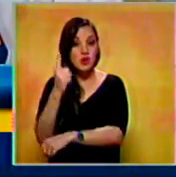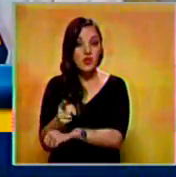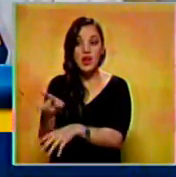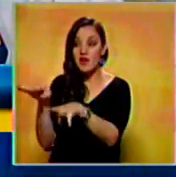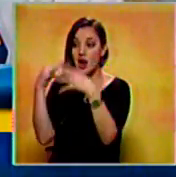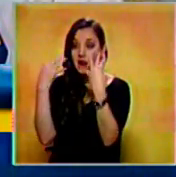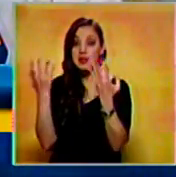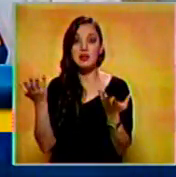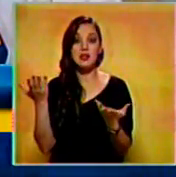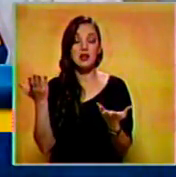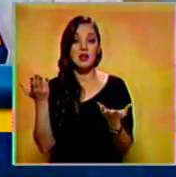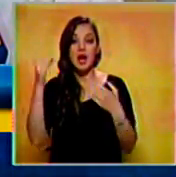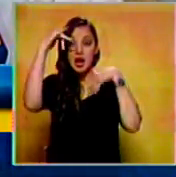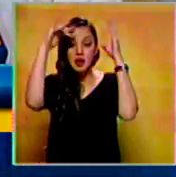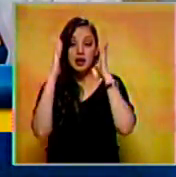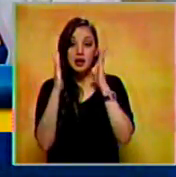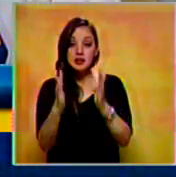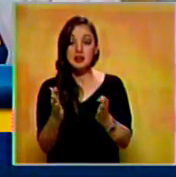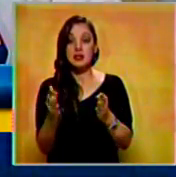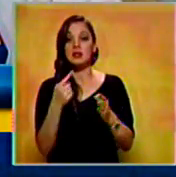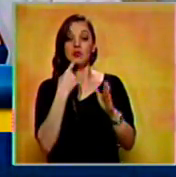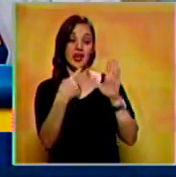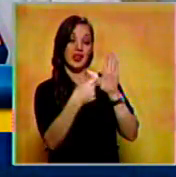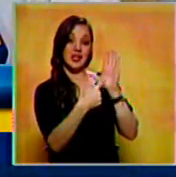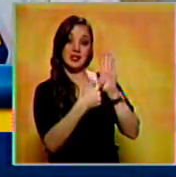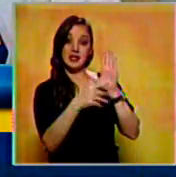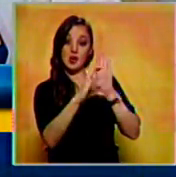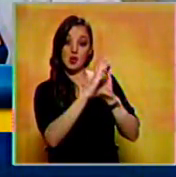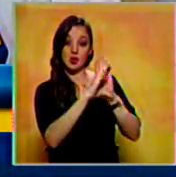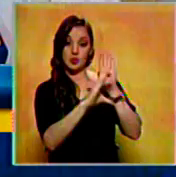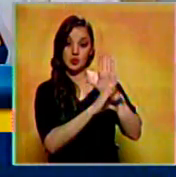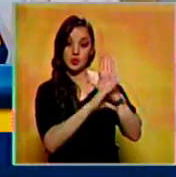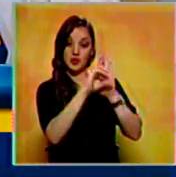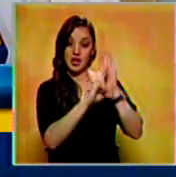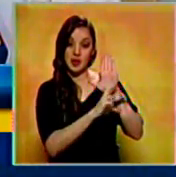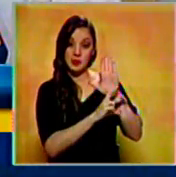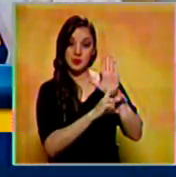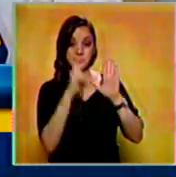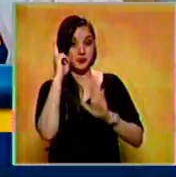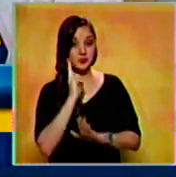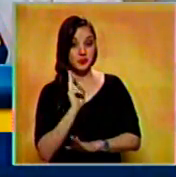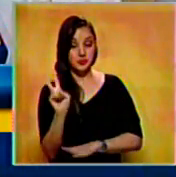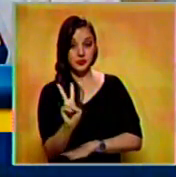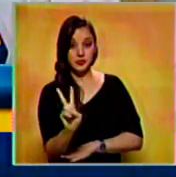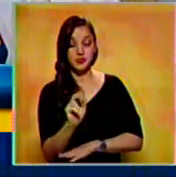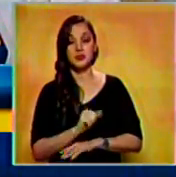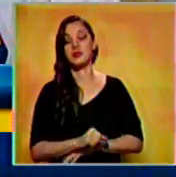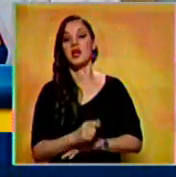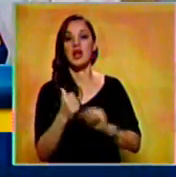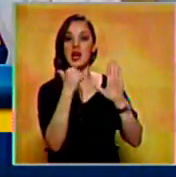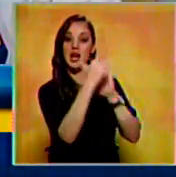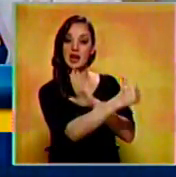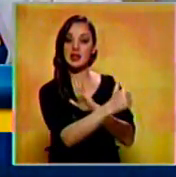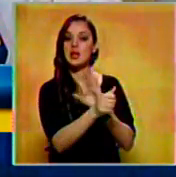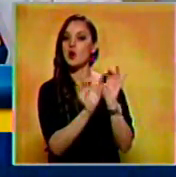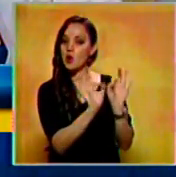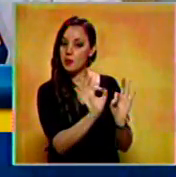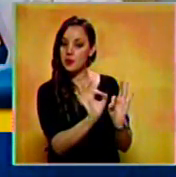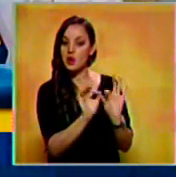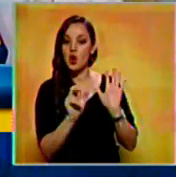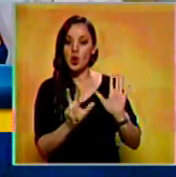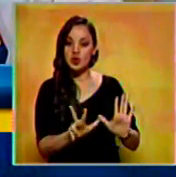que cumplan con lo que establece la Constitución de la República bolivariana de Venezuela en su sus artículos correspondientes